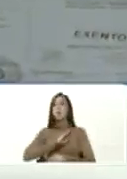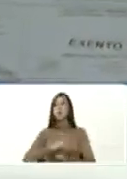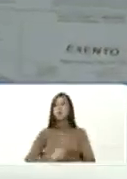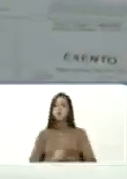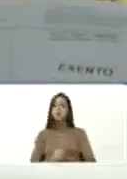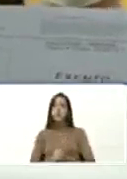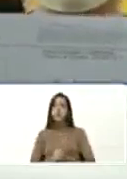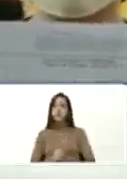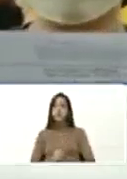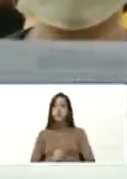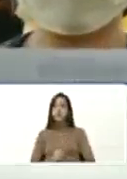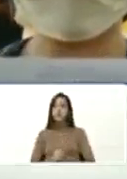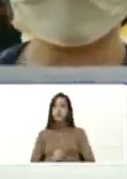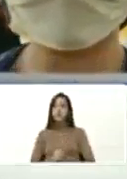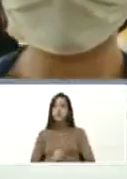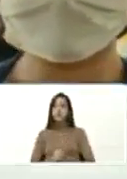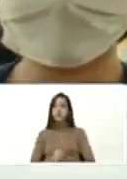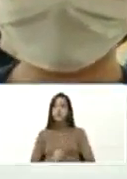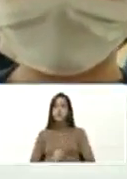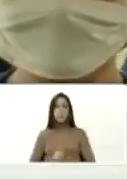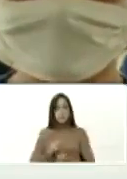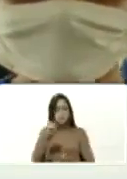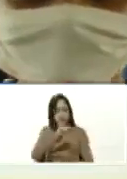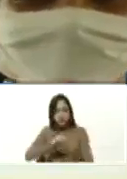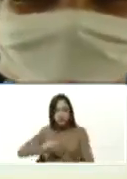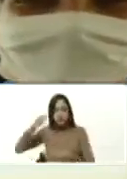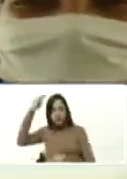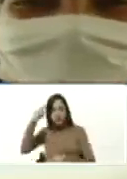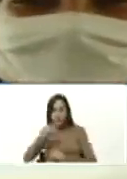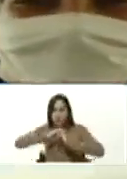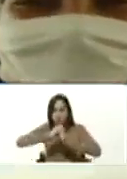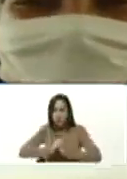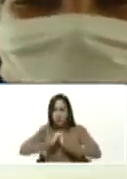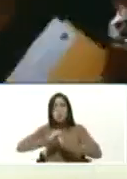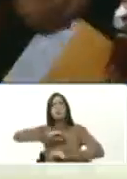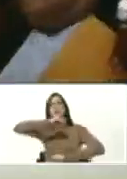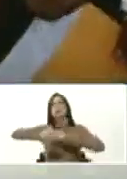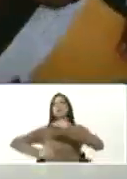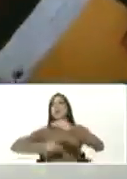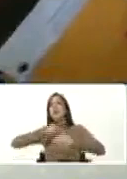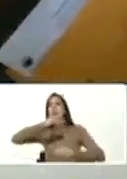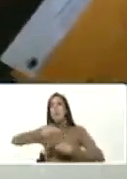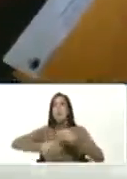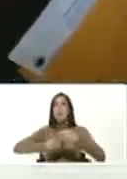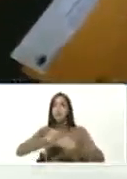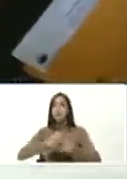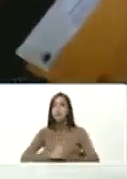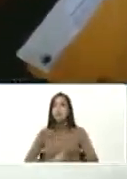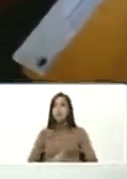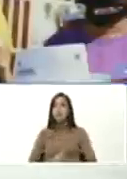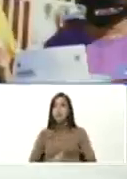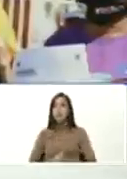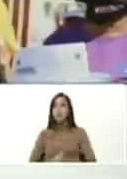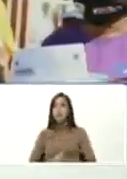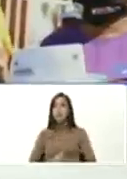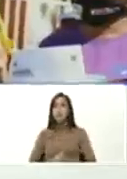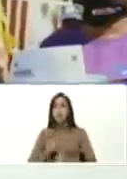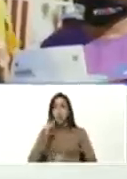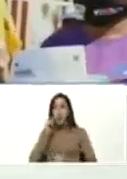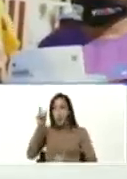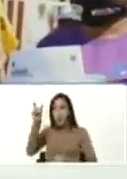dice la Biblia. Lea, reflexione, ore, actúe. Luis Alfonso Schottkel, Biblia